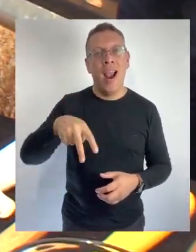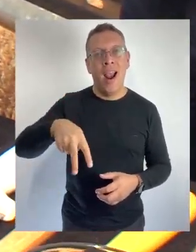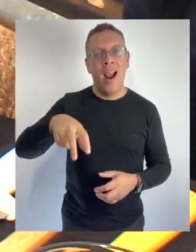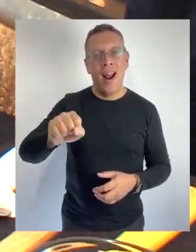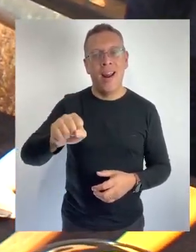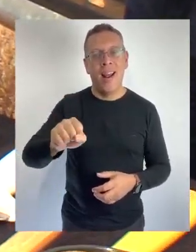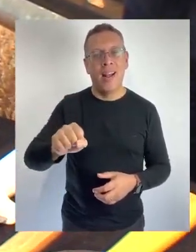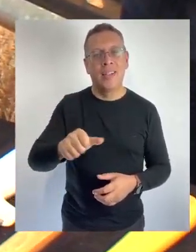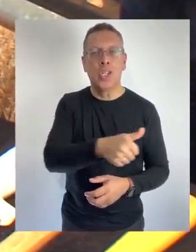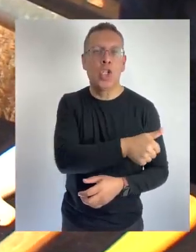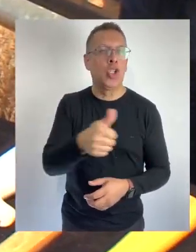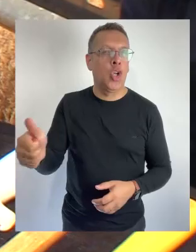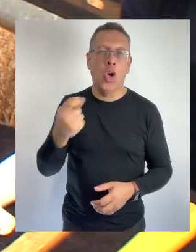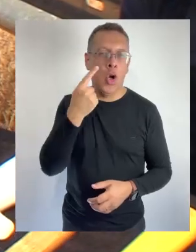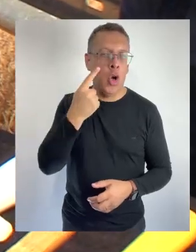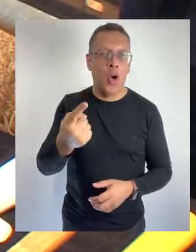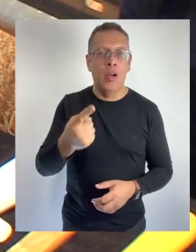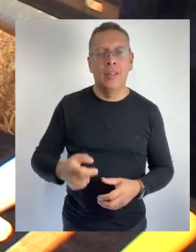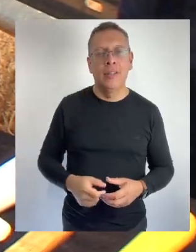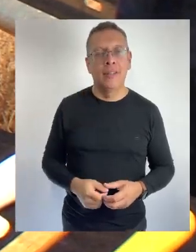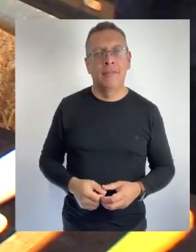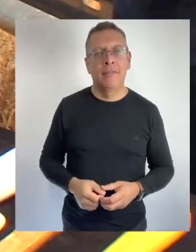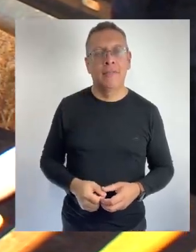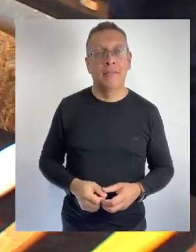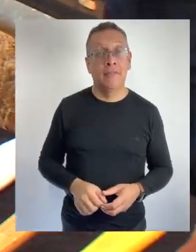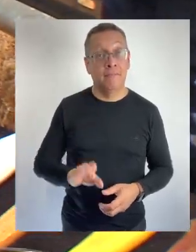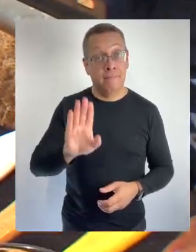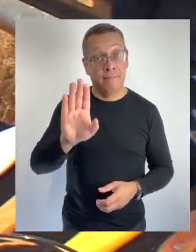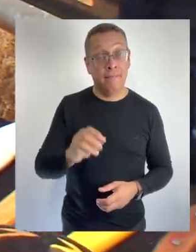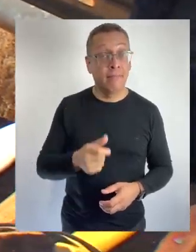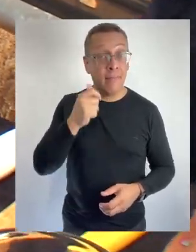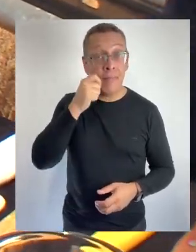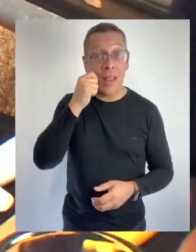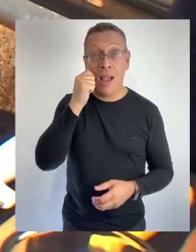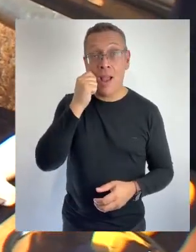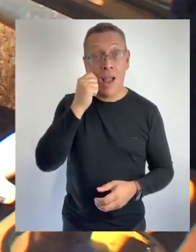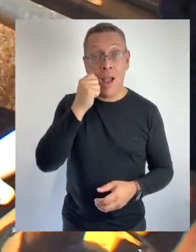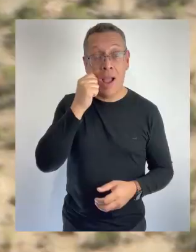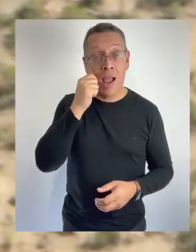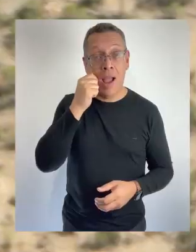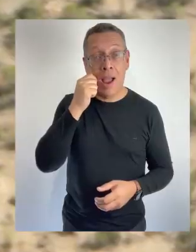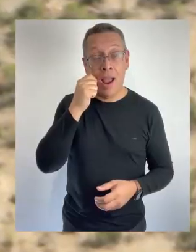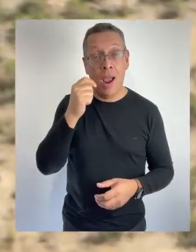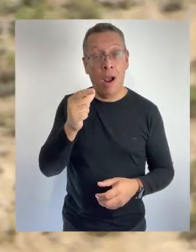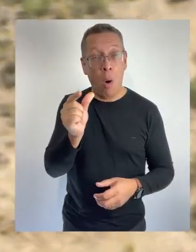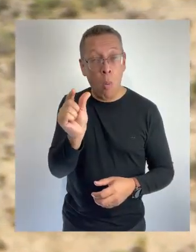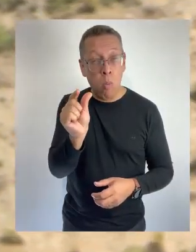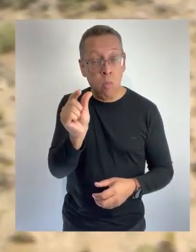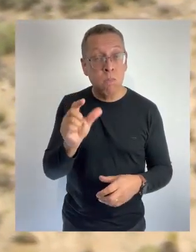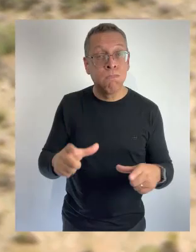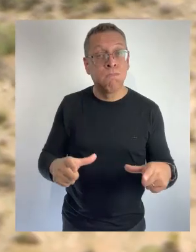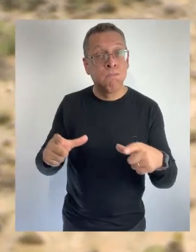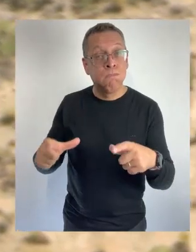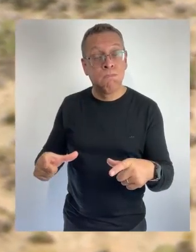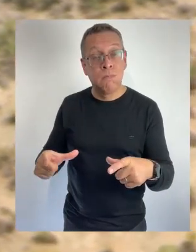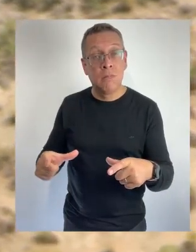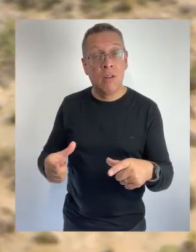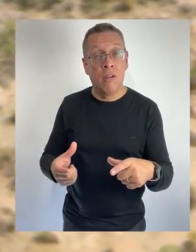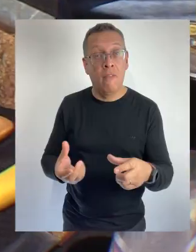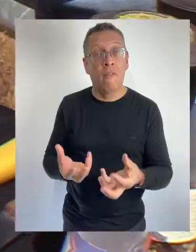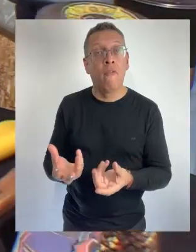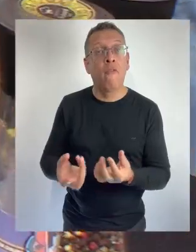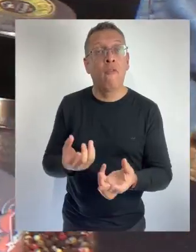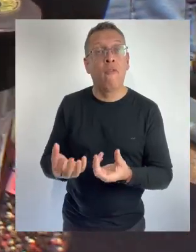Ahora yo siento que la carne, que la está un poquito lista. Entonces, todo el tiempo, la